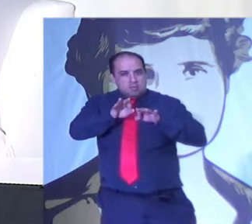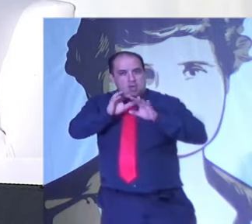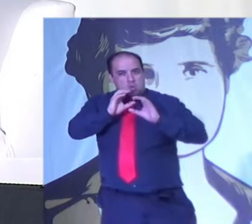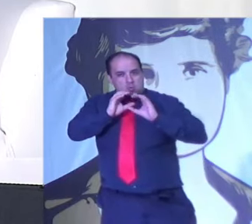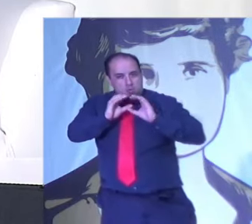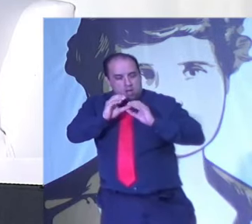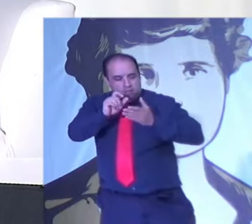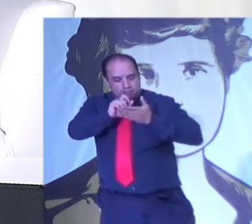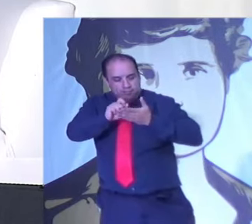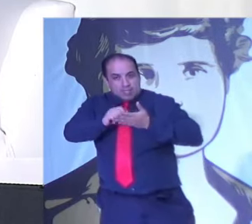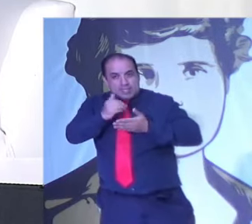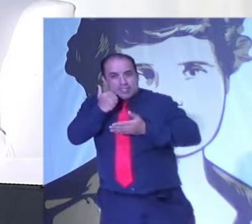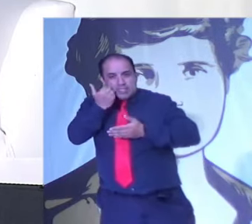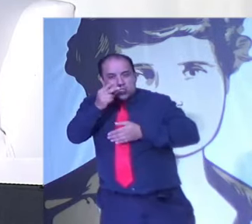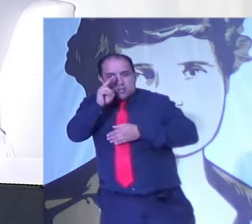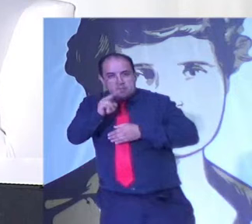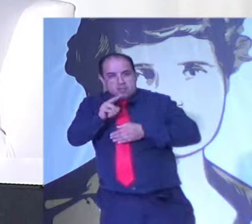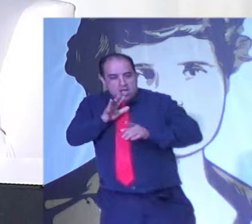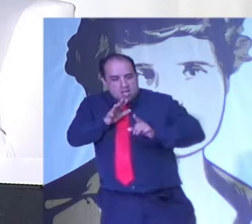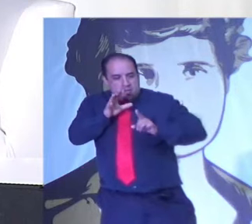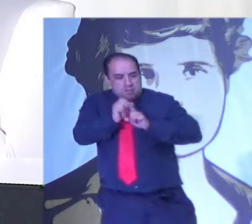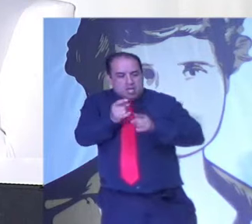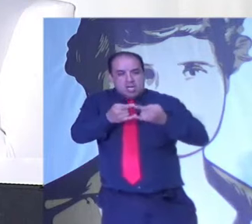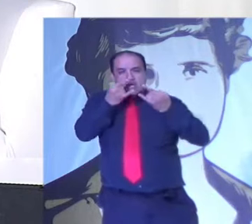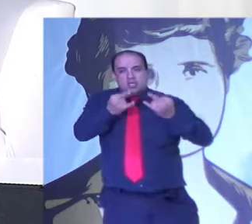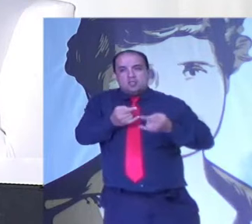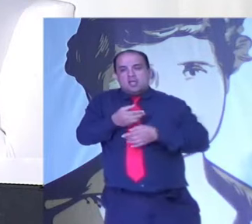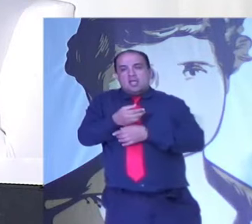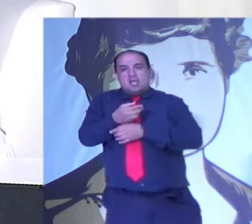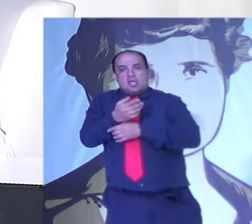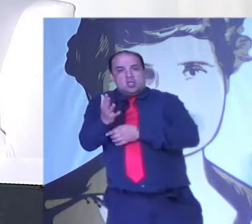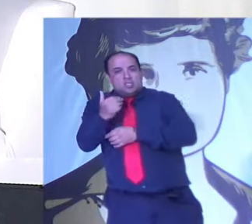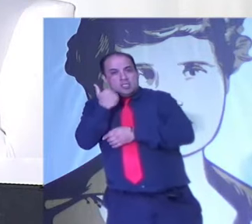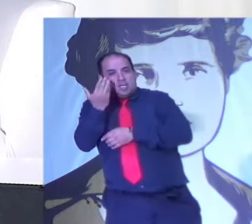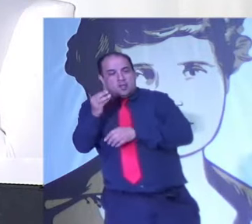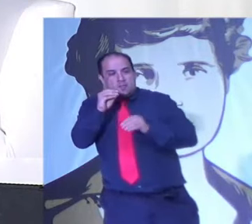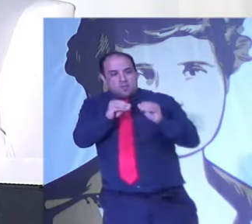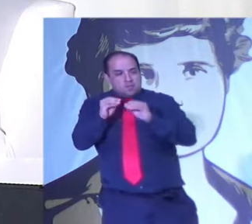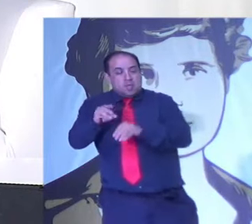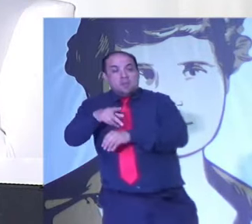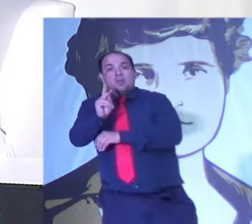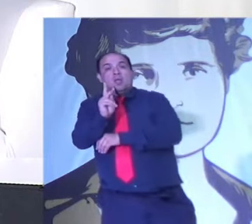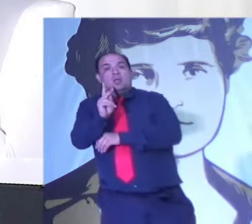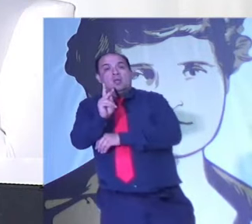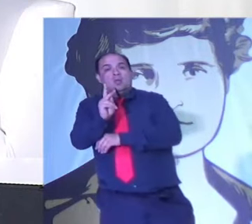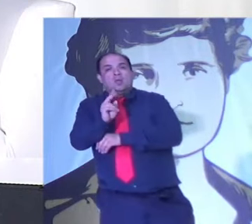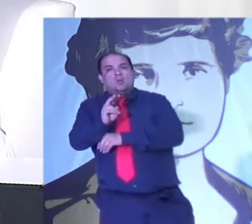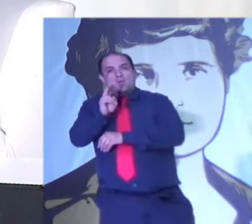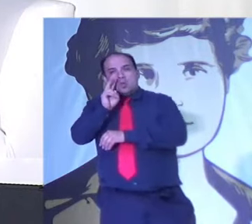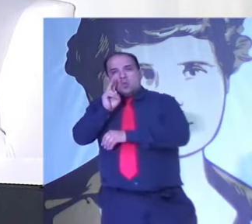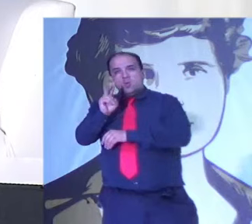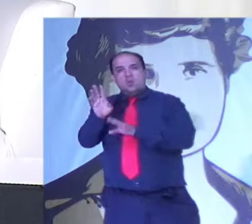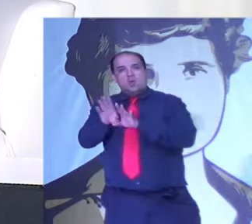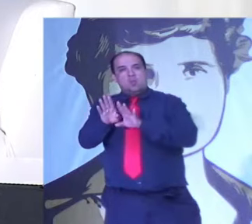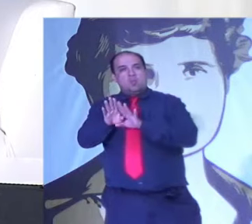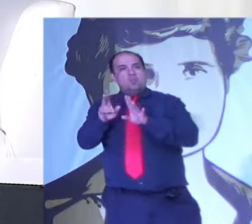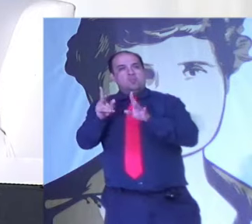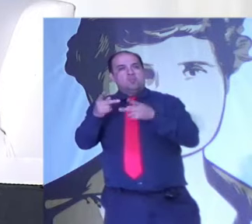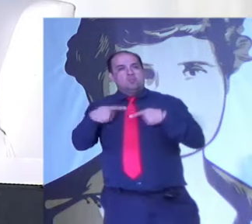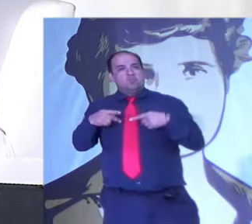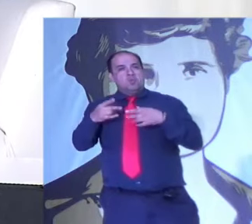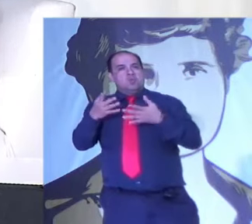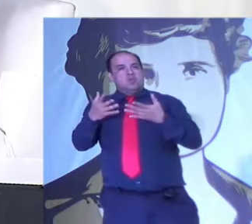porque quiero de veras atinar a la historia en la que ellos quieren estar, pero sí los veo yo como entes separados, ¿no? Es decir, sí